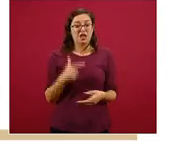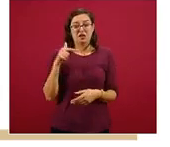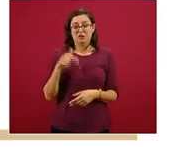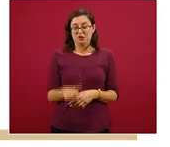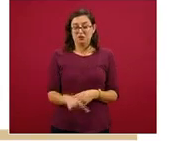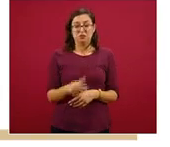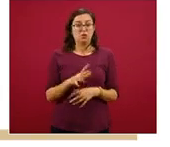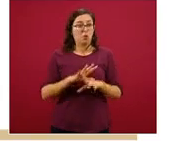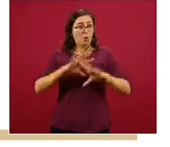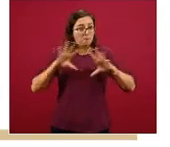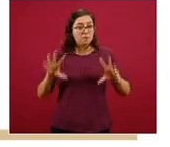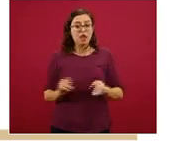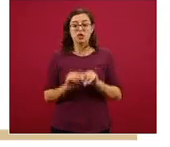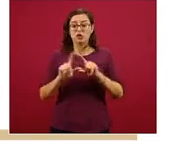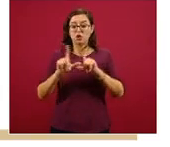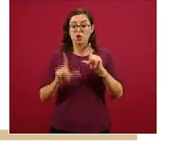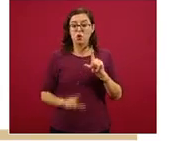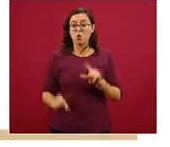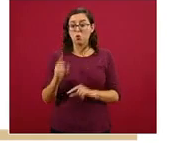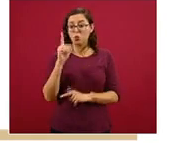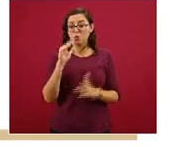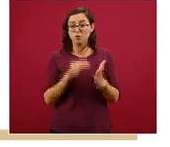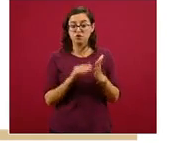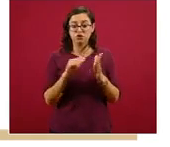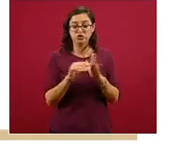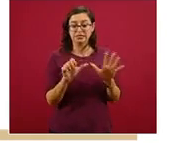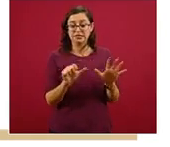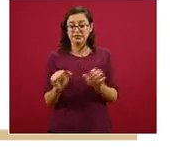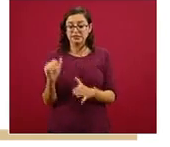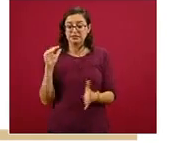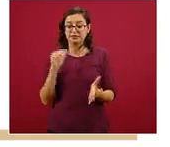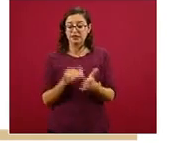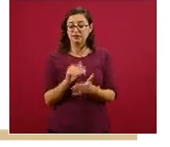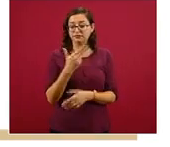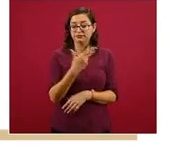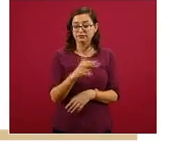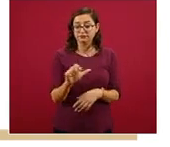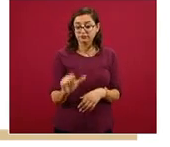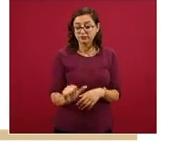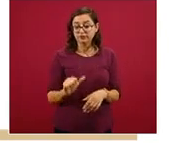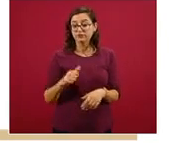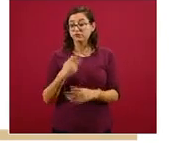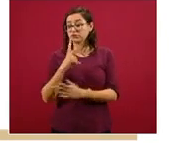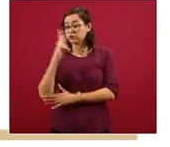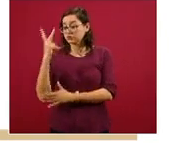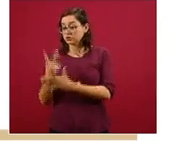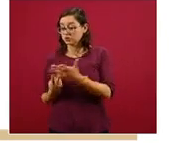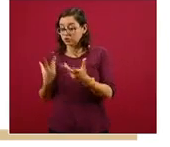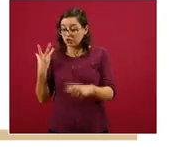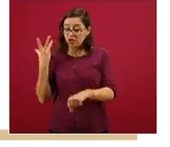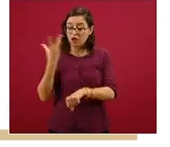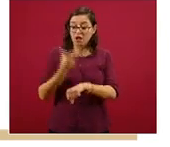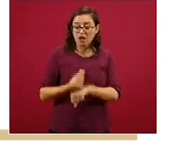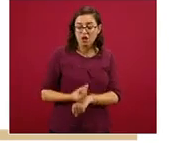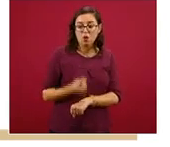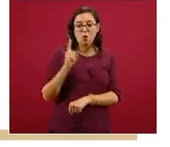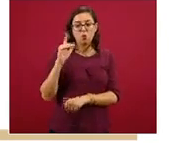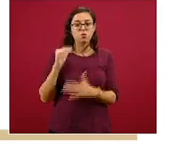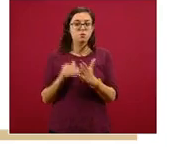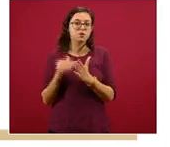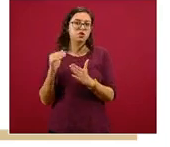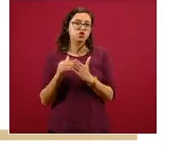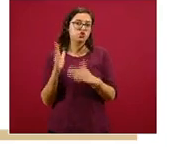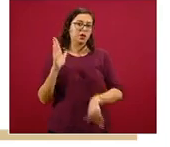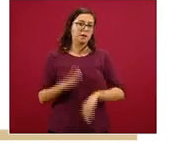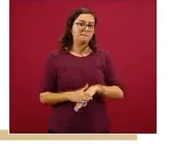en 1.600.000 hectáreas. Con el programa Sembrando Vida se van a incrementar 1 millón de hectáreas más en estos